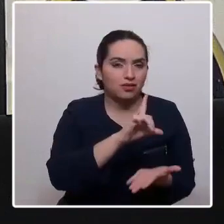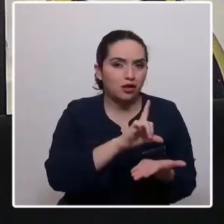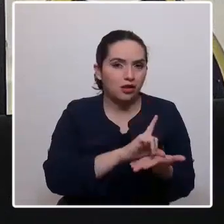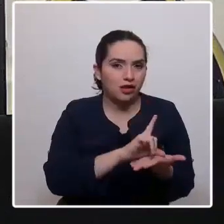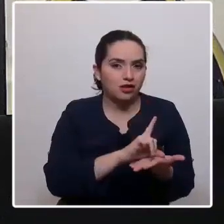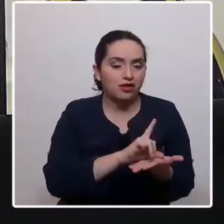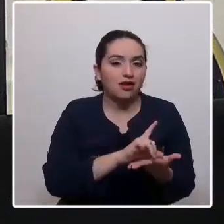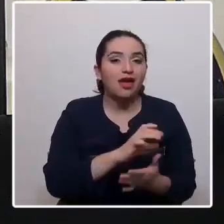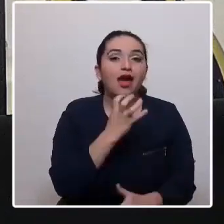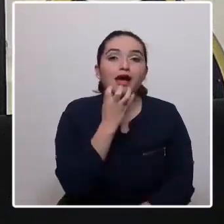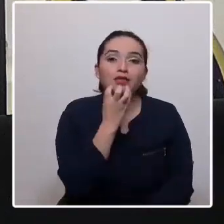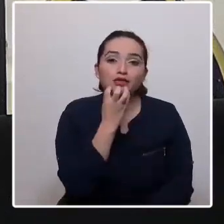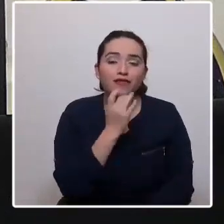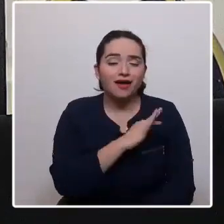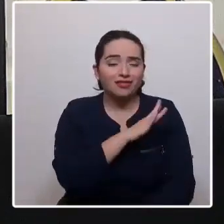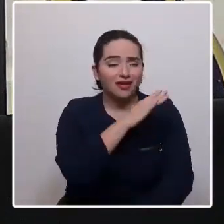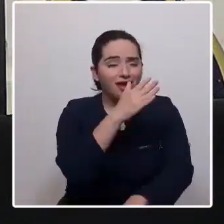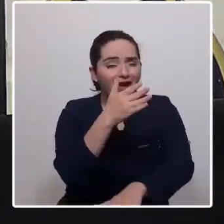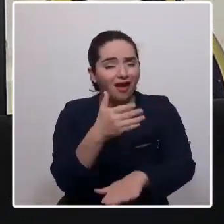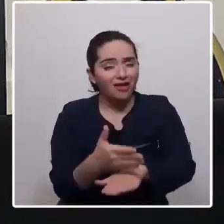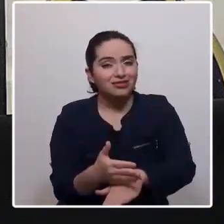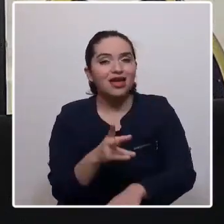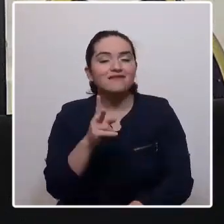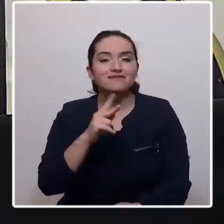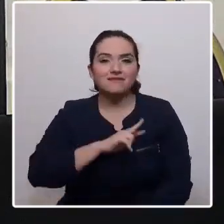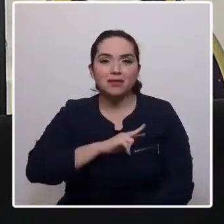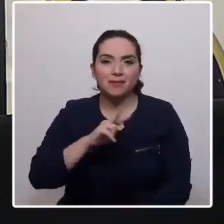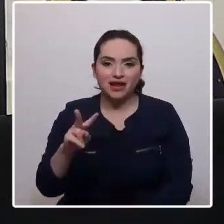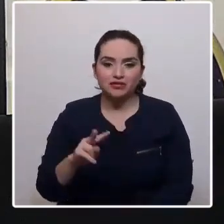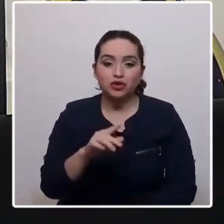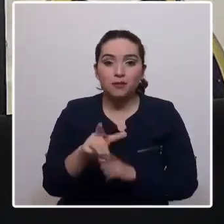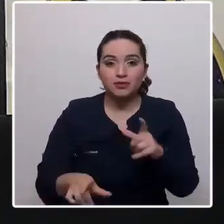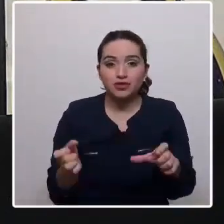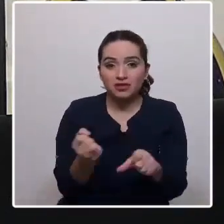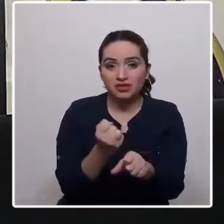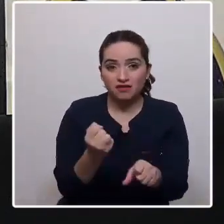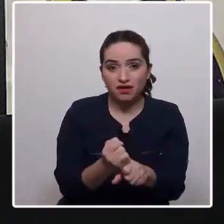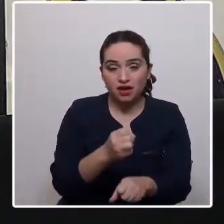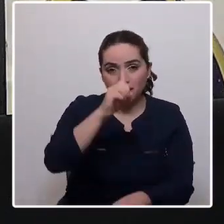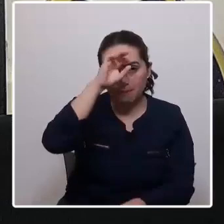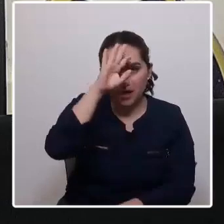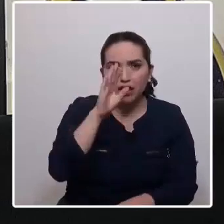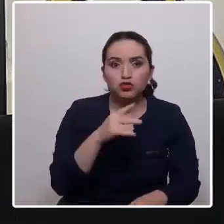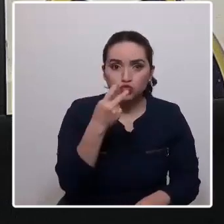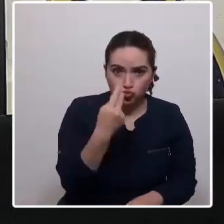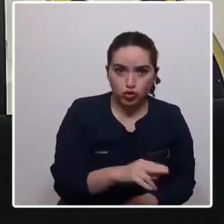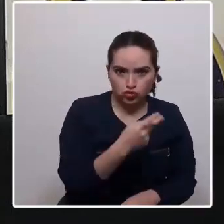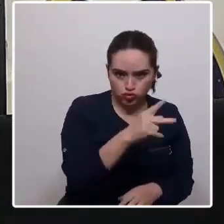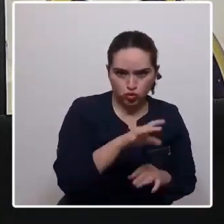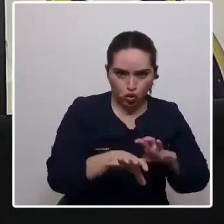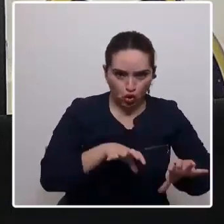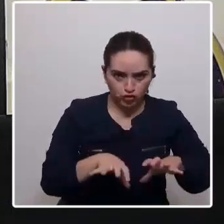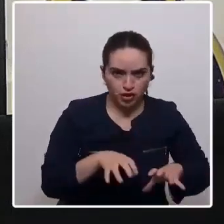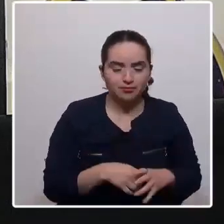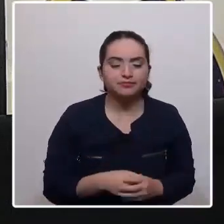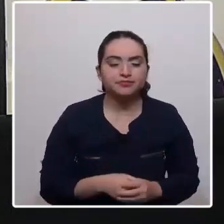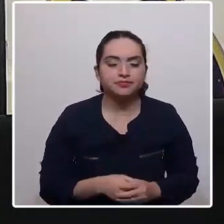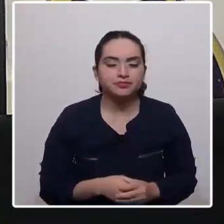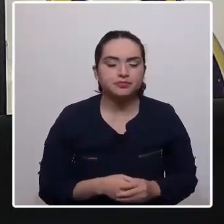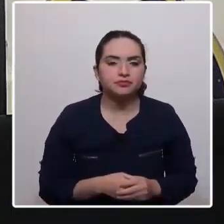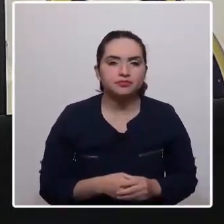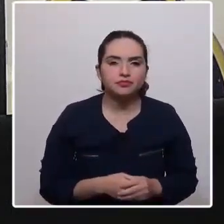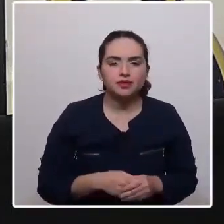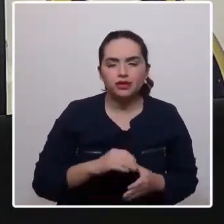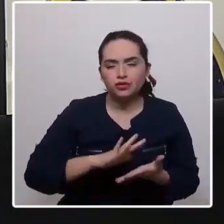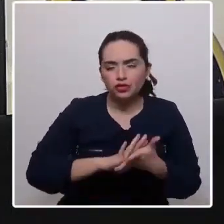Antofagasta y Valparaíso. Muchos de los pequeños mineros y pirquineros son actualmente dueños de sus pertenencias, la cual la han obtenido por toda una